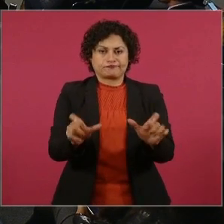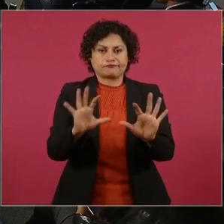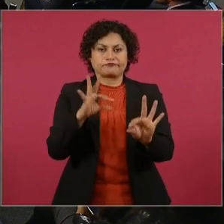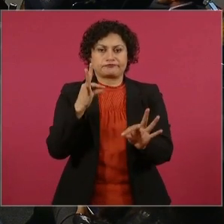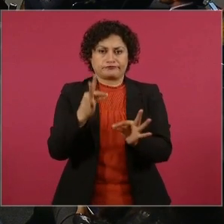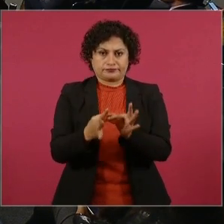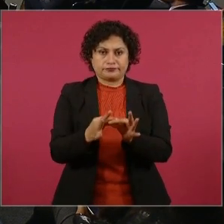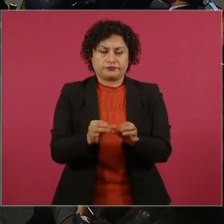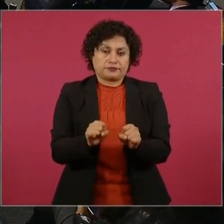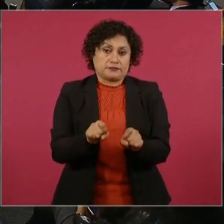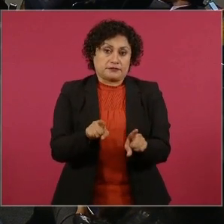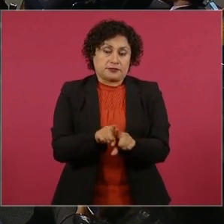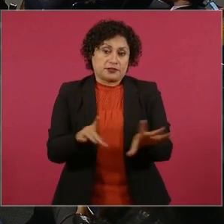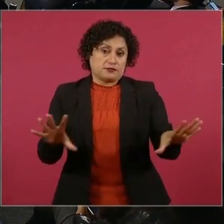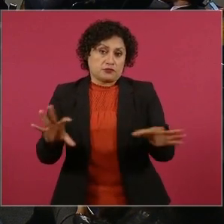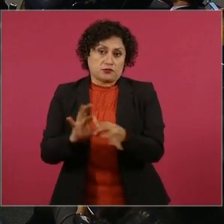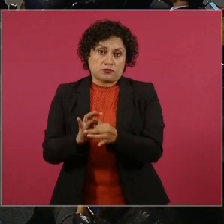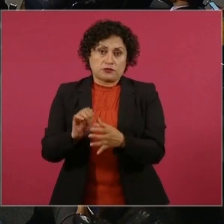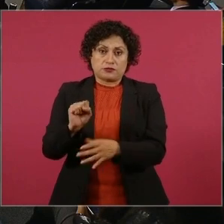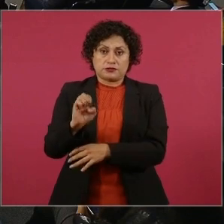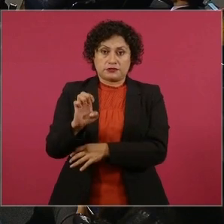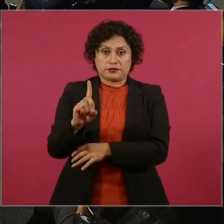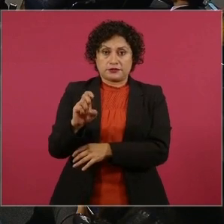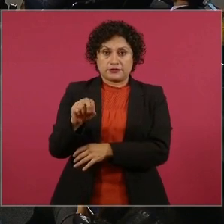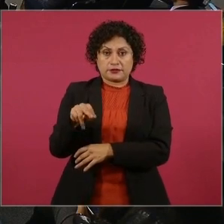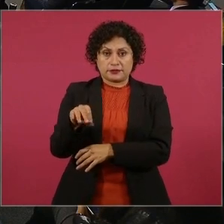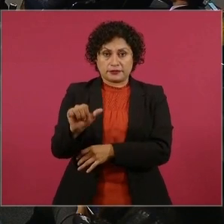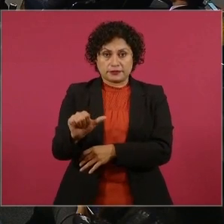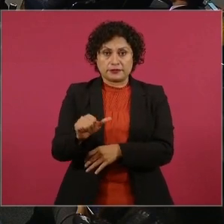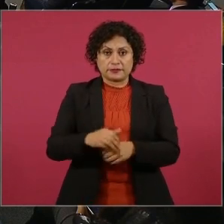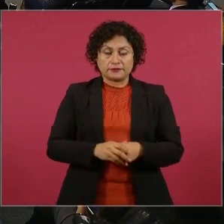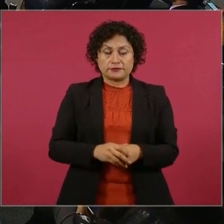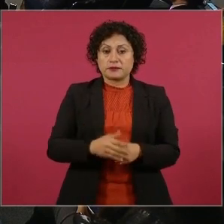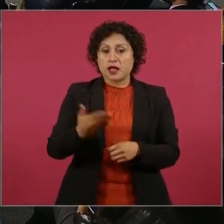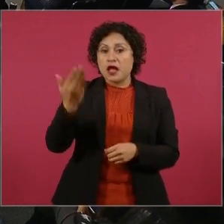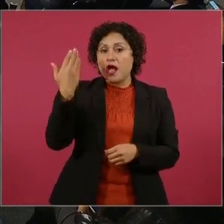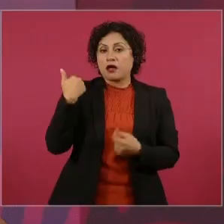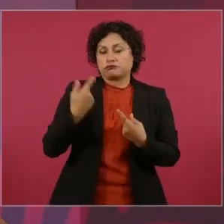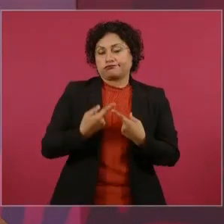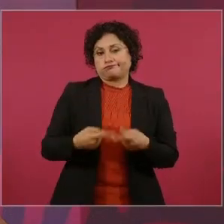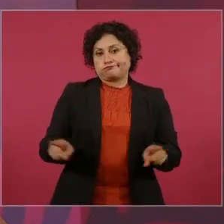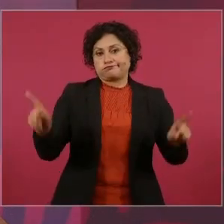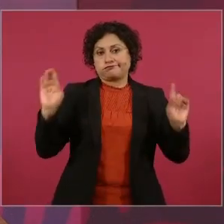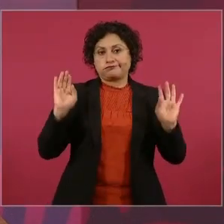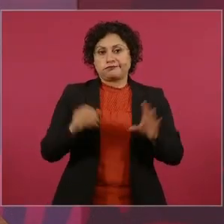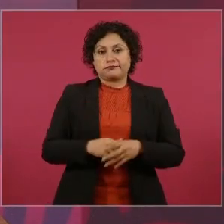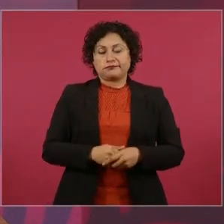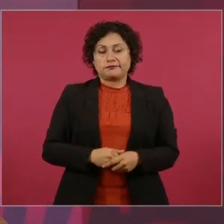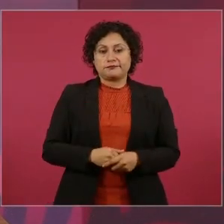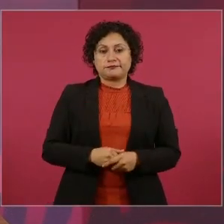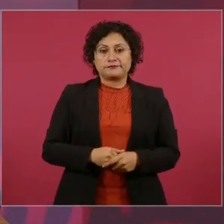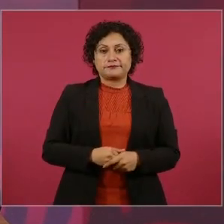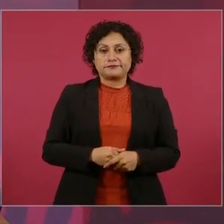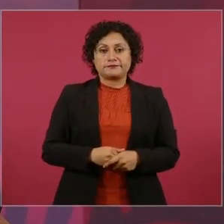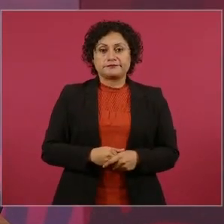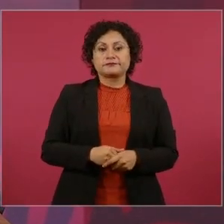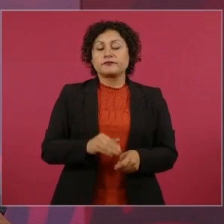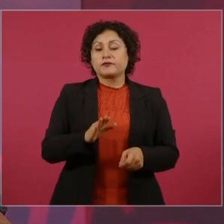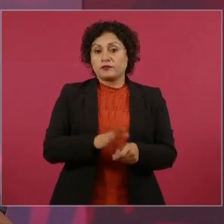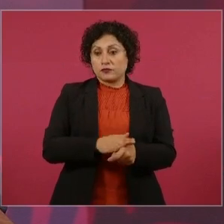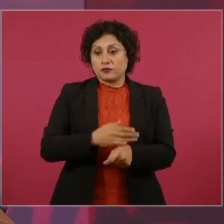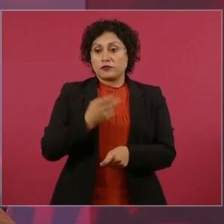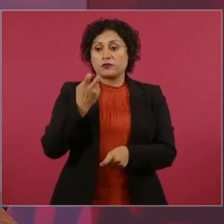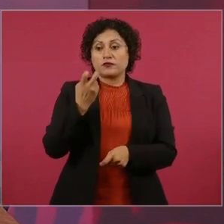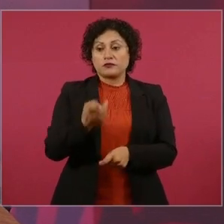secretaría de la defensa antes no era así Entonces